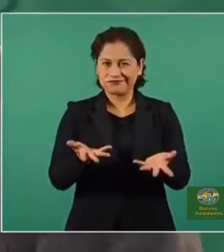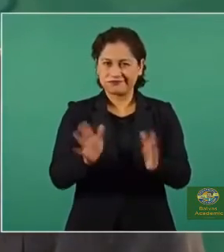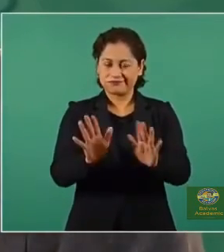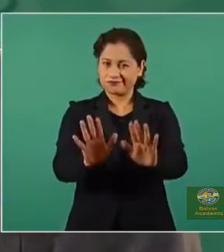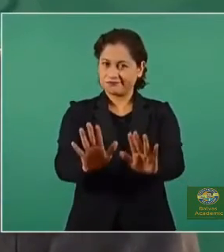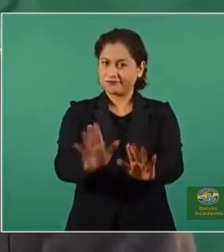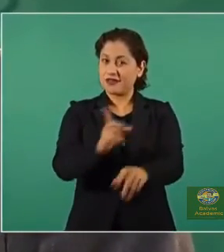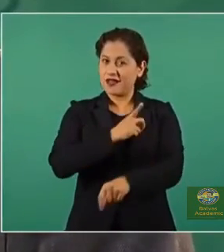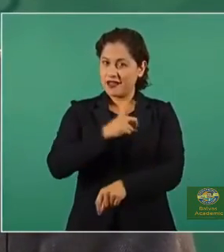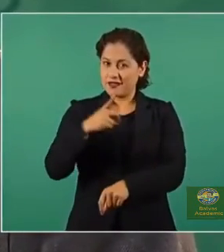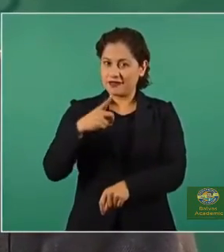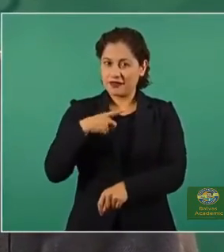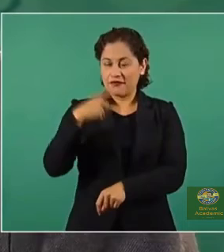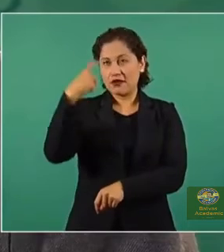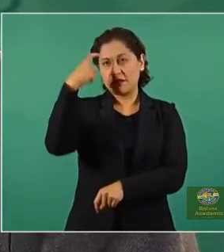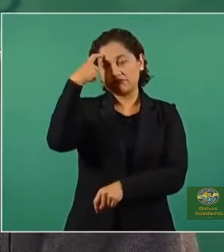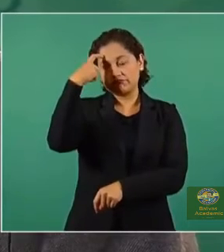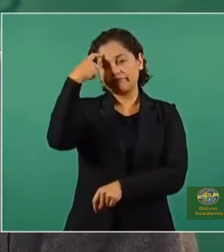la racionalidad,